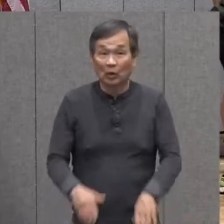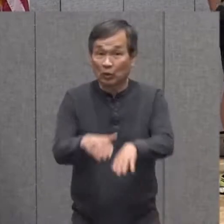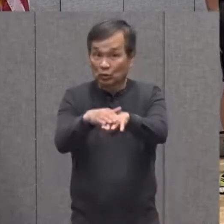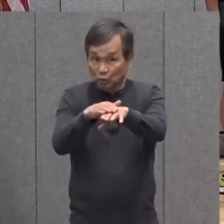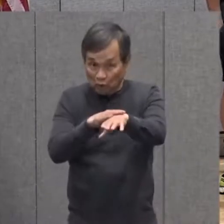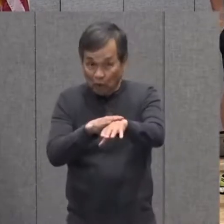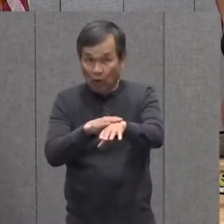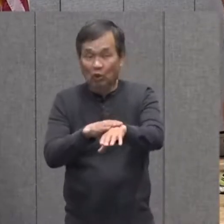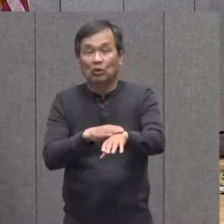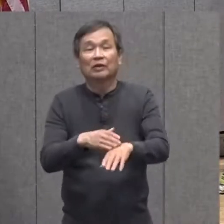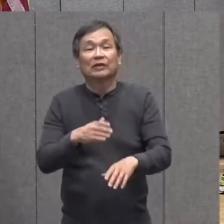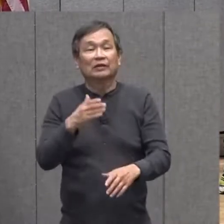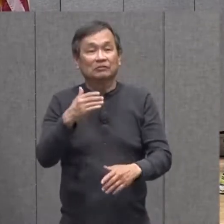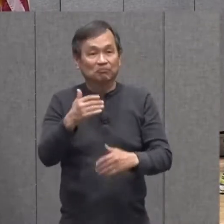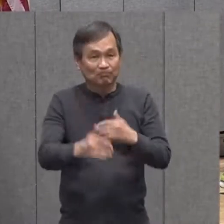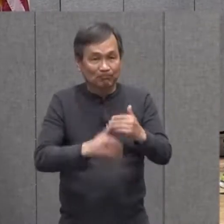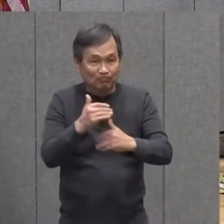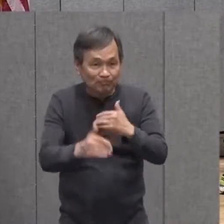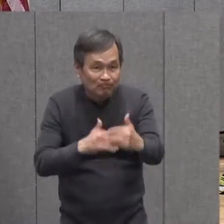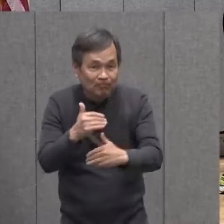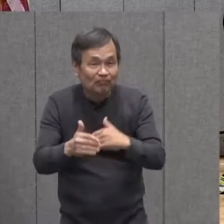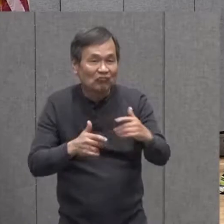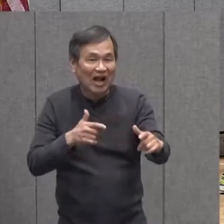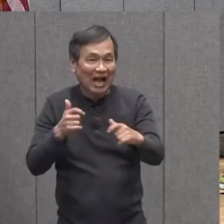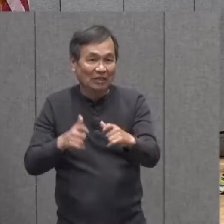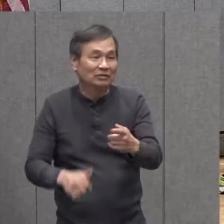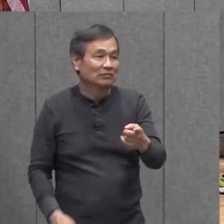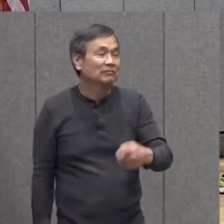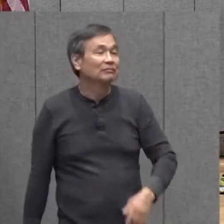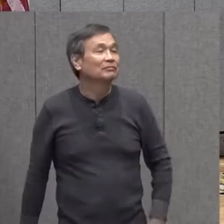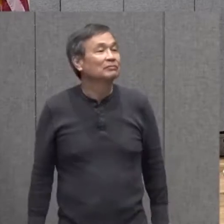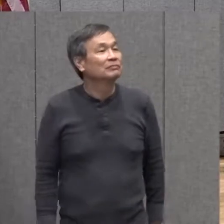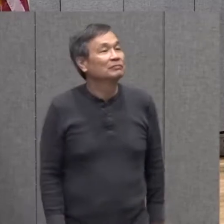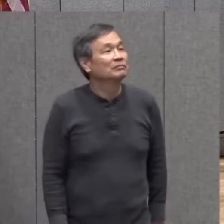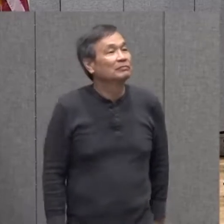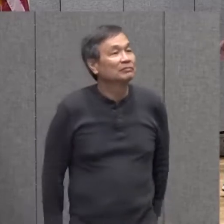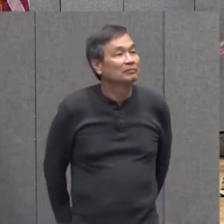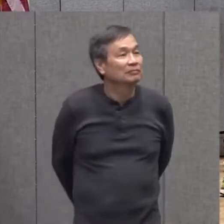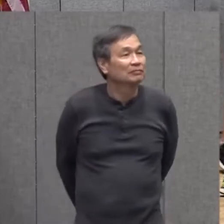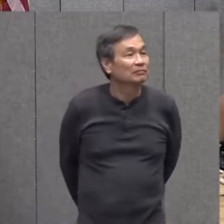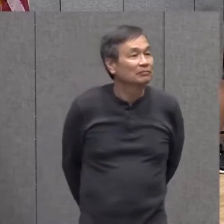y ganándola. Muy bien.